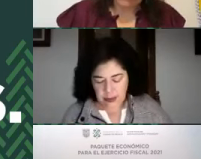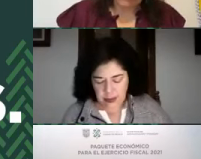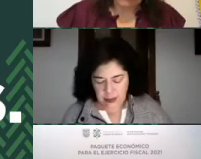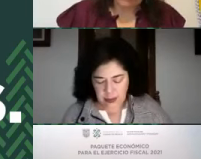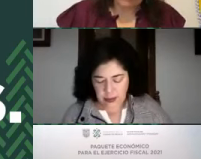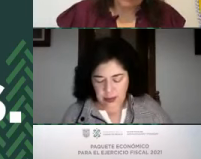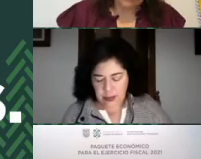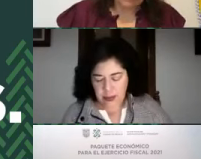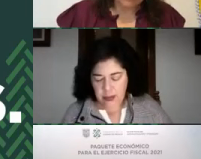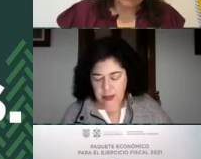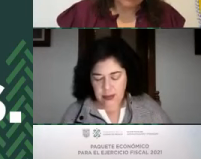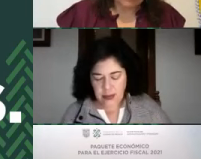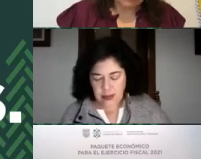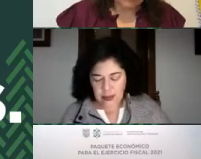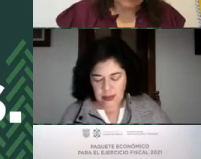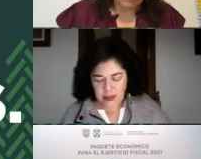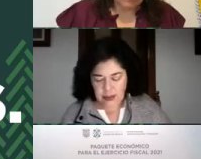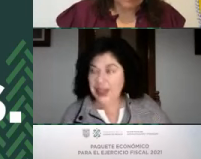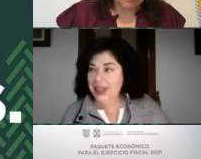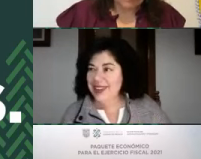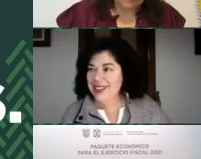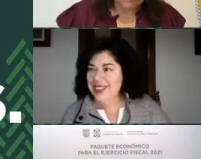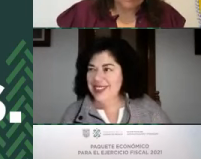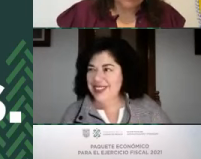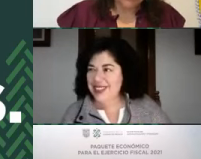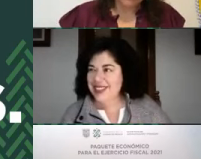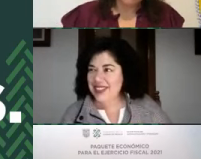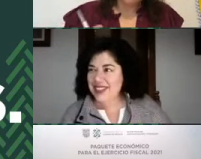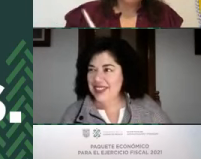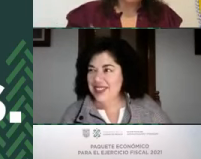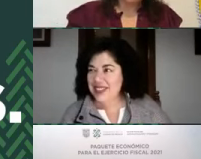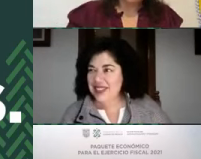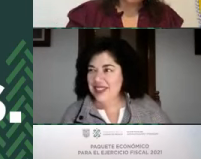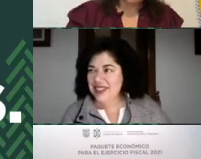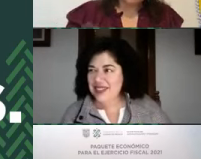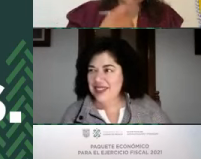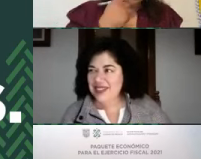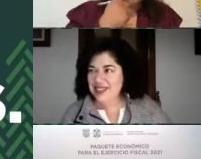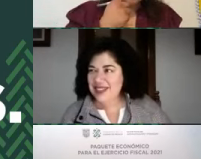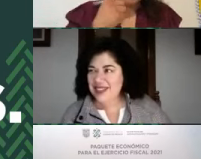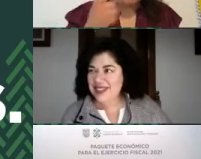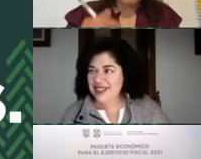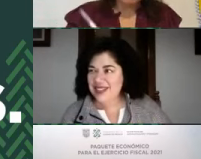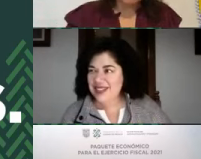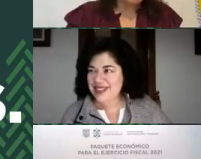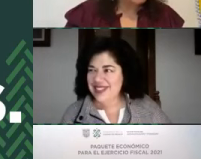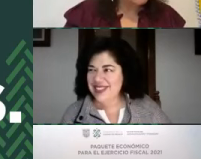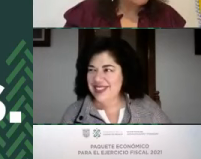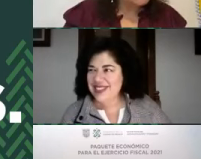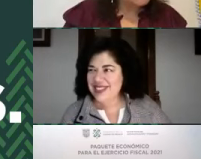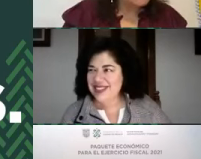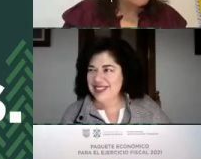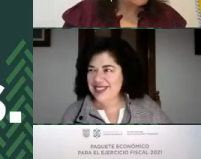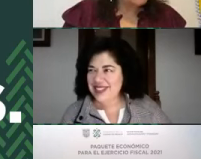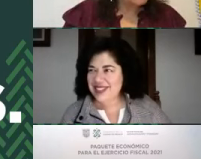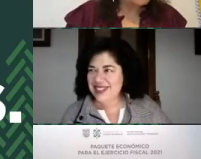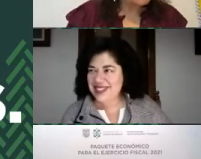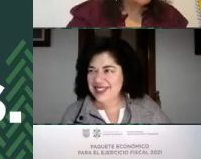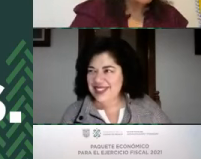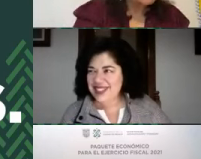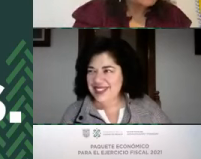como la emisión de un programa general de subsidios al impuesto predial, tratándose de inmuebles de uso habitacional, con